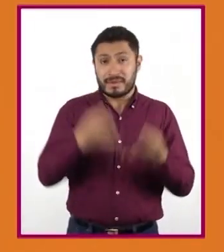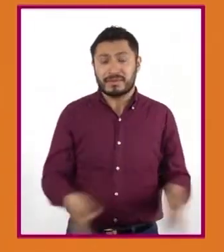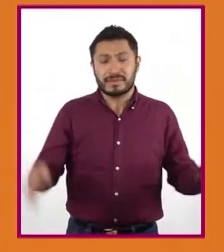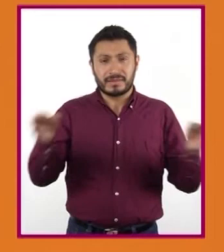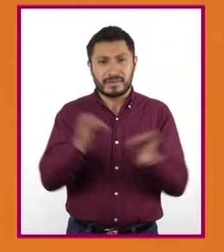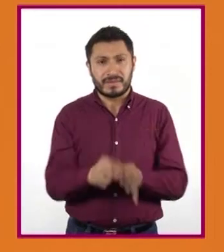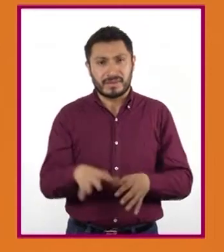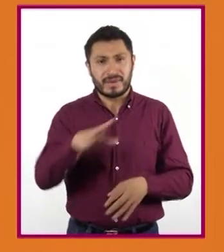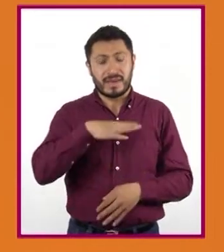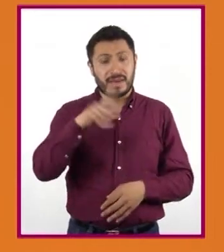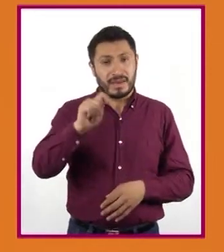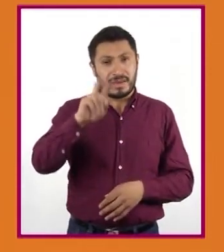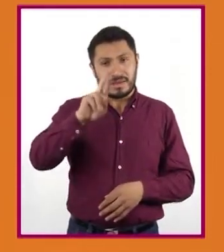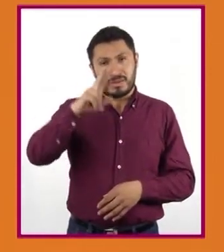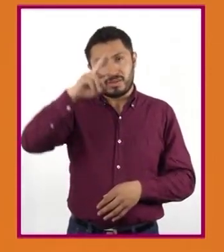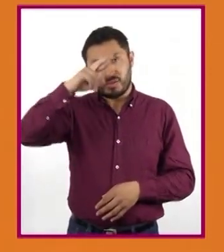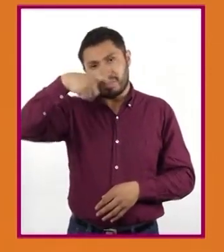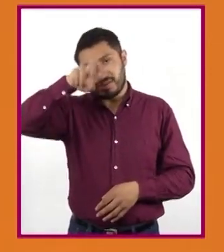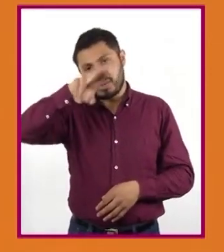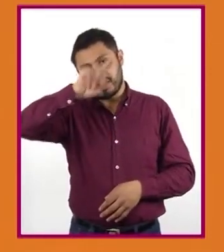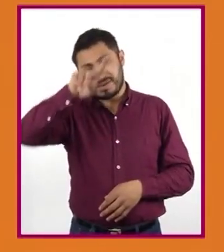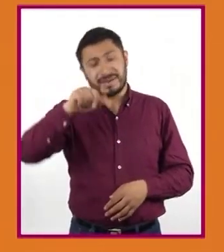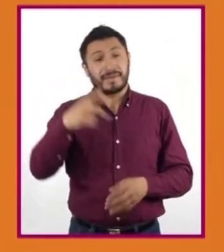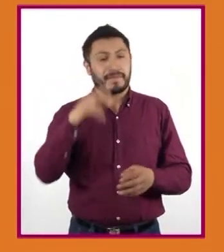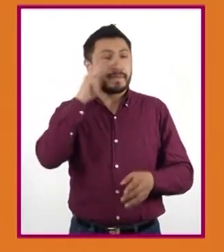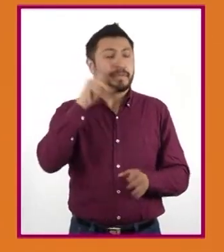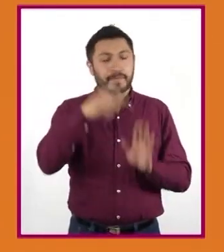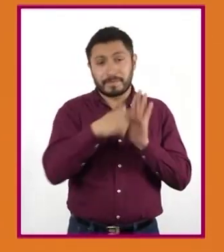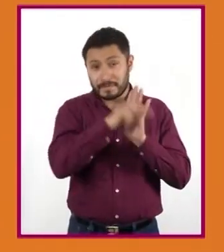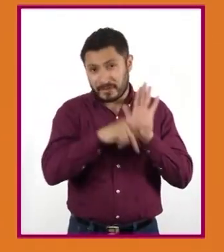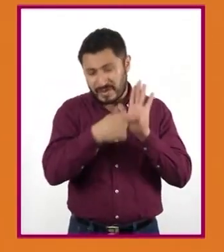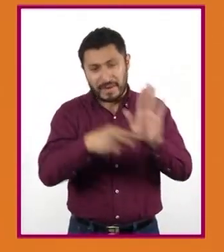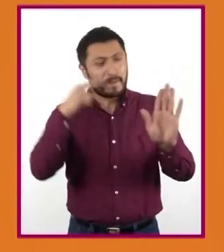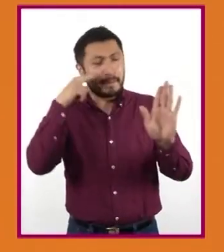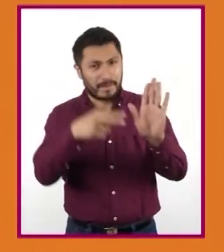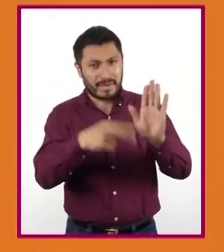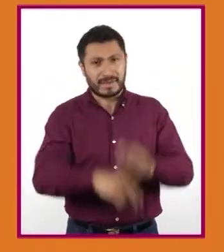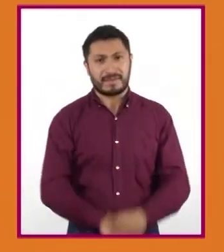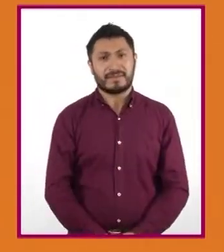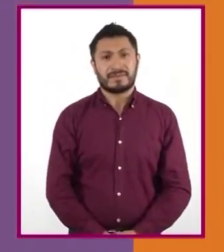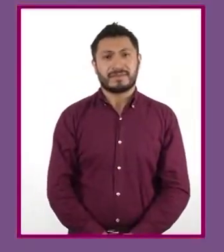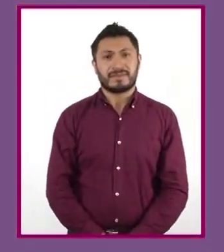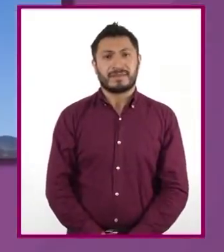que adquirió la turquesa, les invito a que escuchemos y veamos el siguiente video.